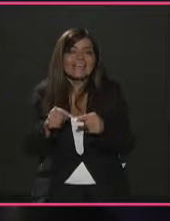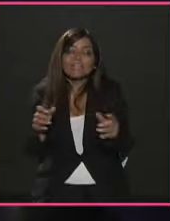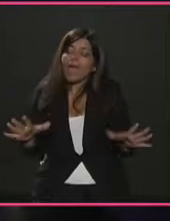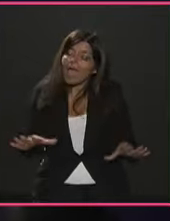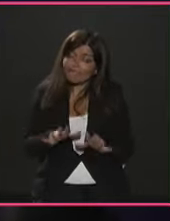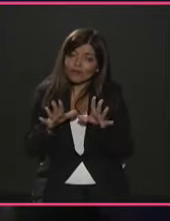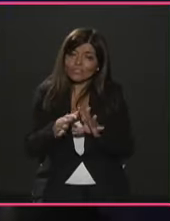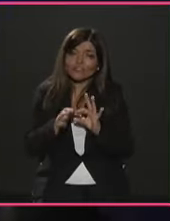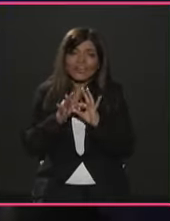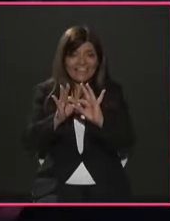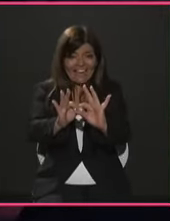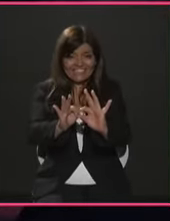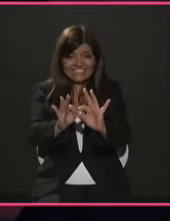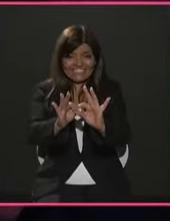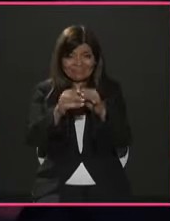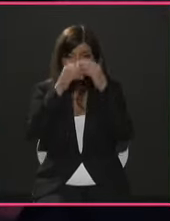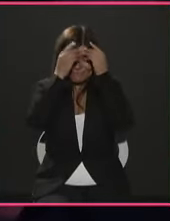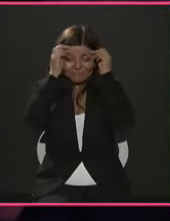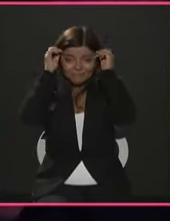esfuerzo Muchas